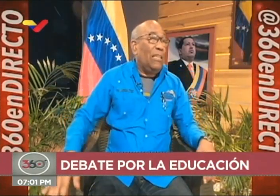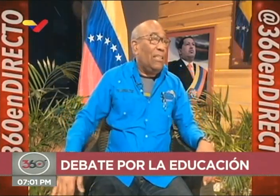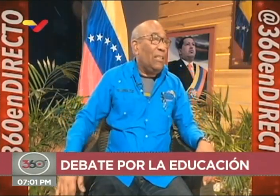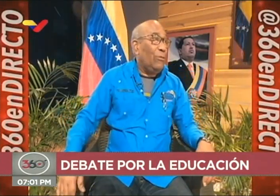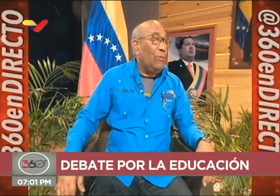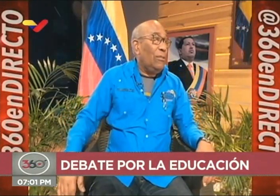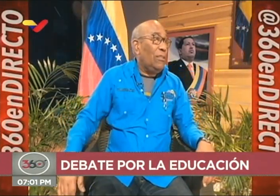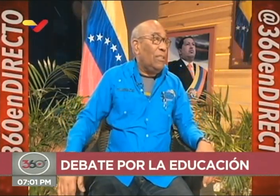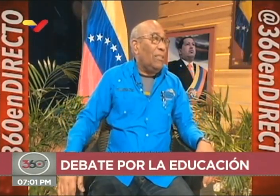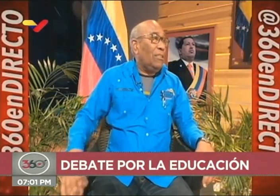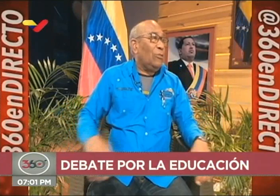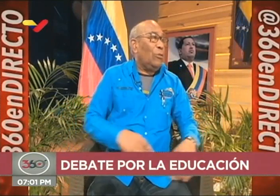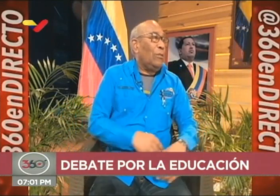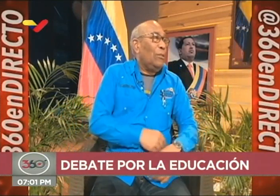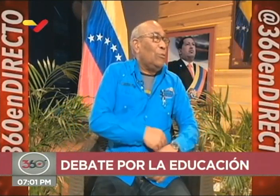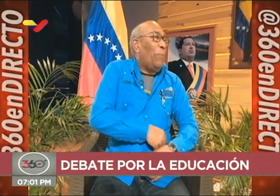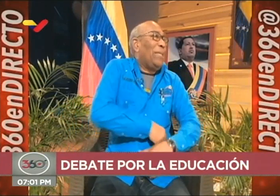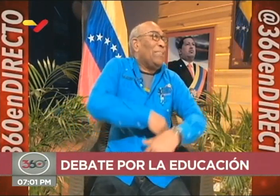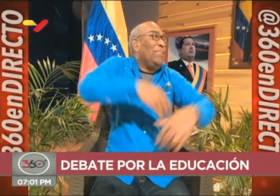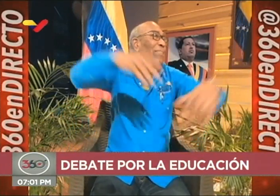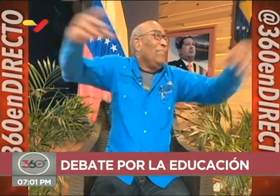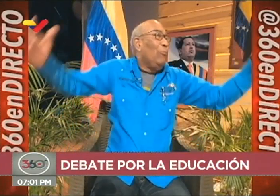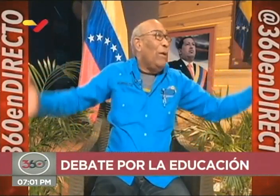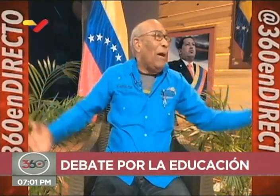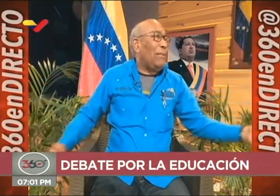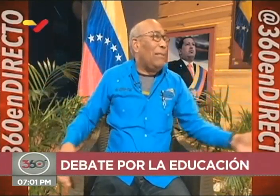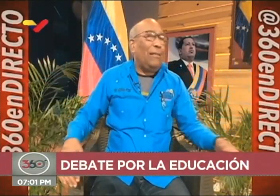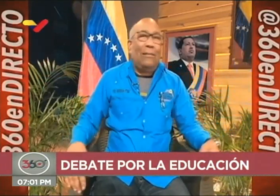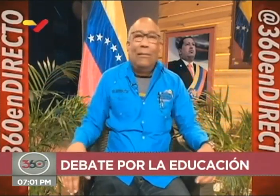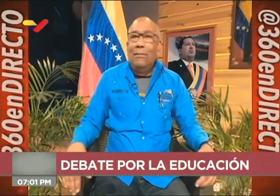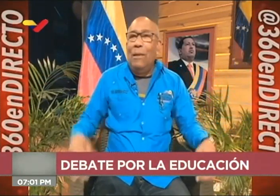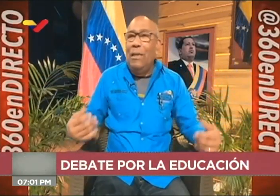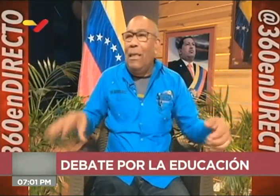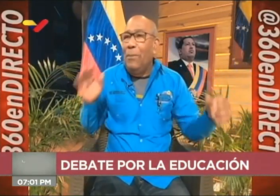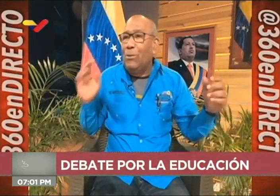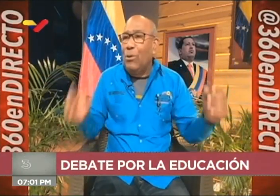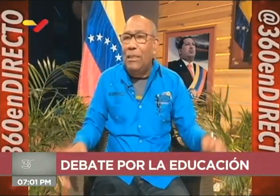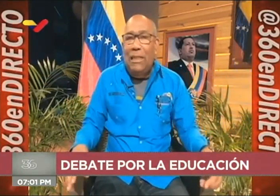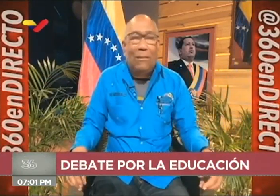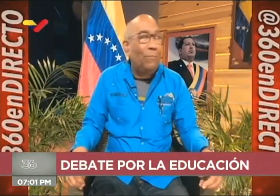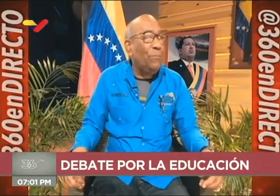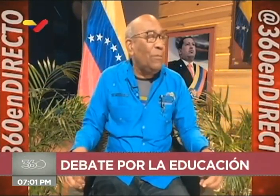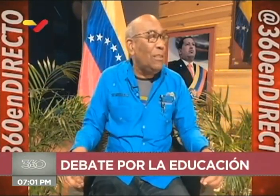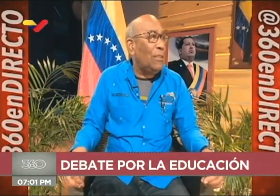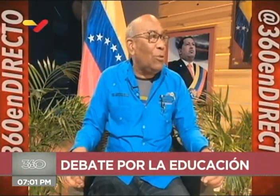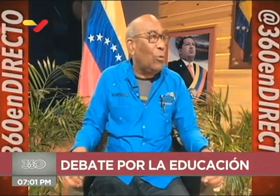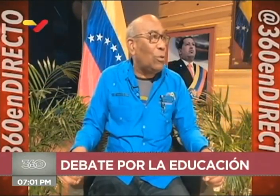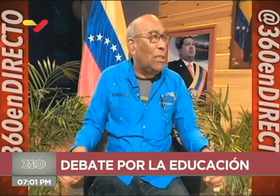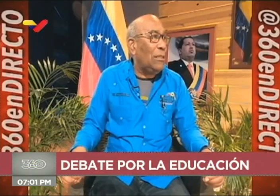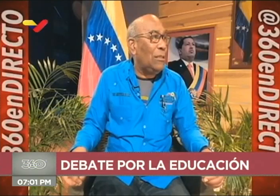empezamos las clases en enero. Es decir, eso es parte de un debate de miles de personas que están